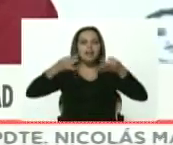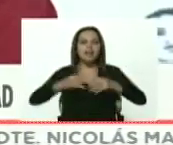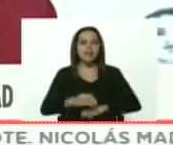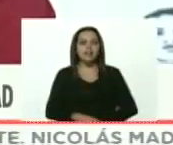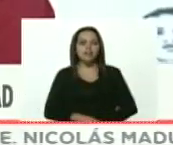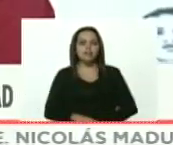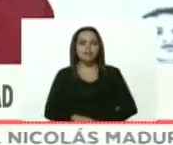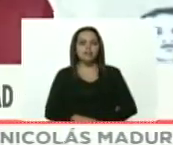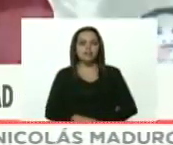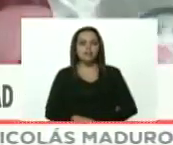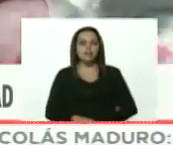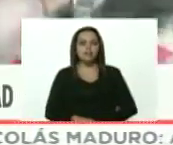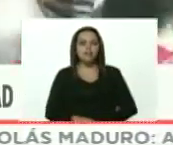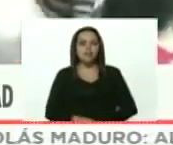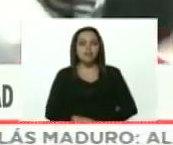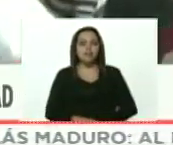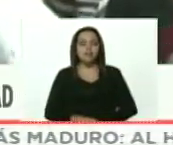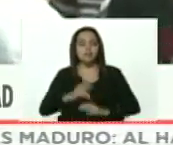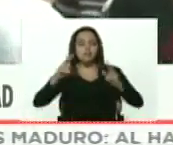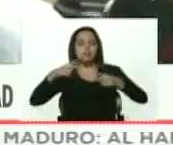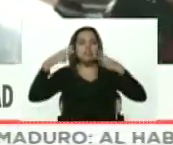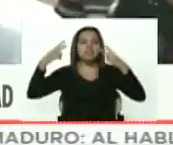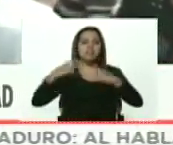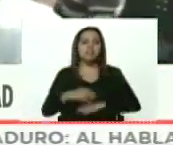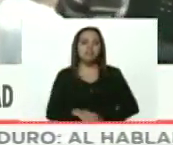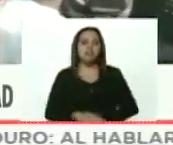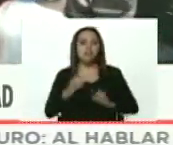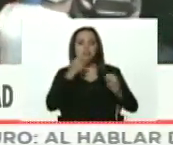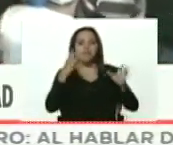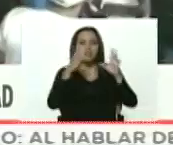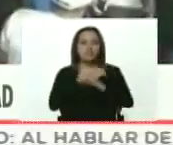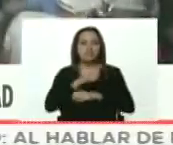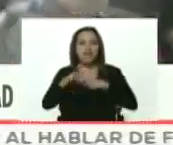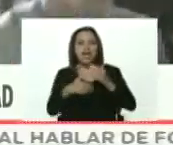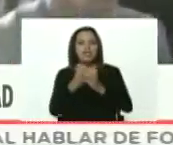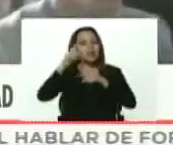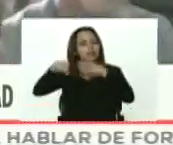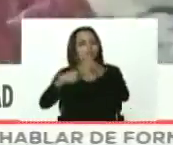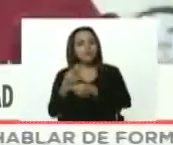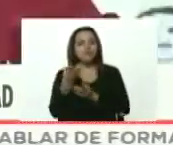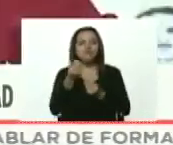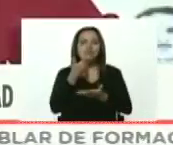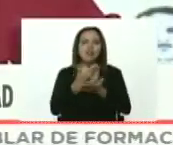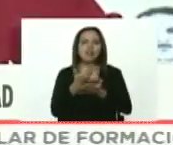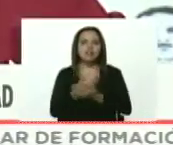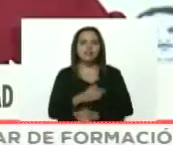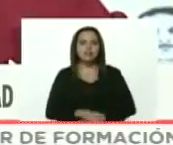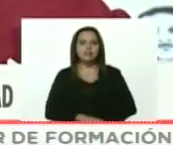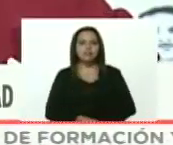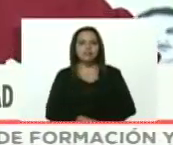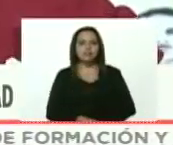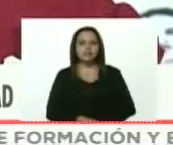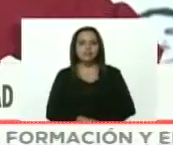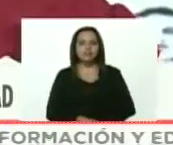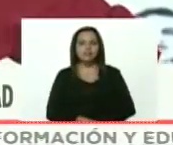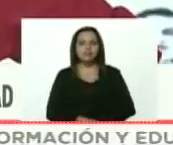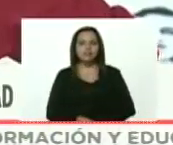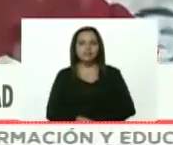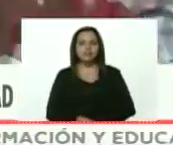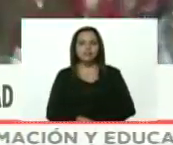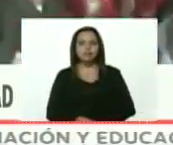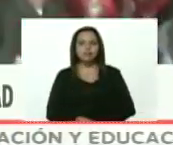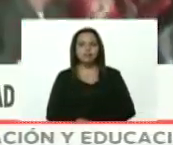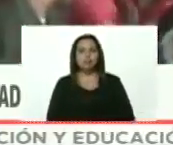siempre! ¡Venceremos! Buenas noches. ¡Hasta la próxima! Muchas gracias. ¡Hasta la próxima! Gracias.